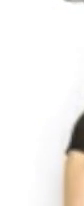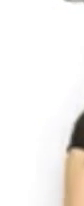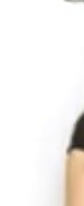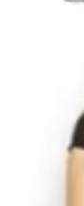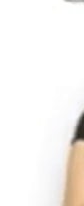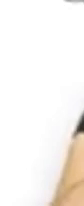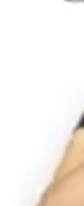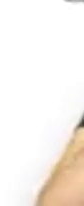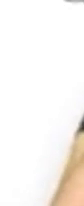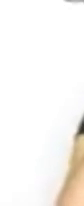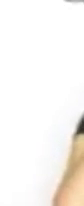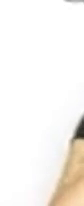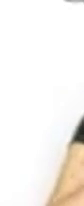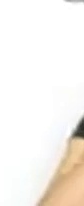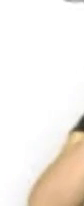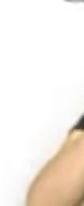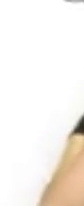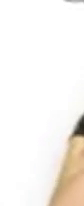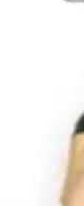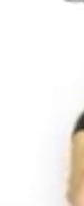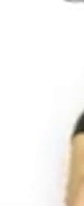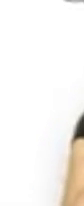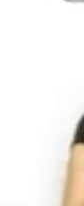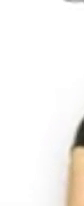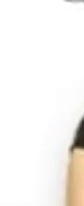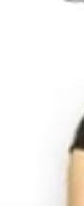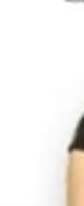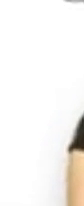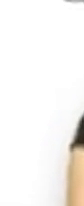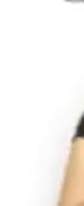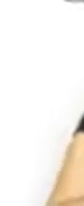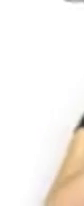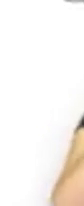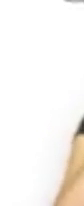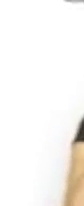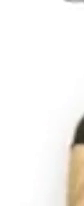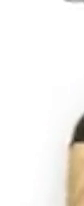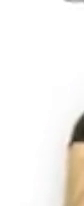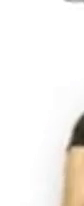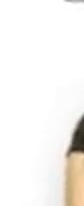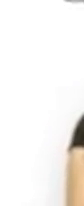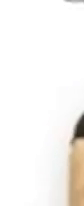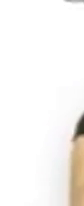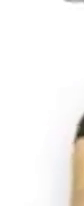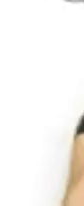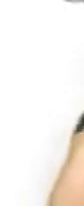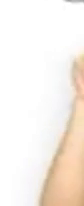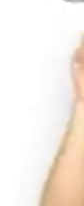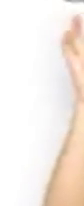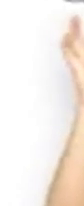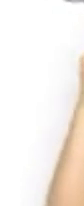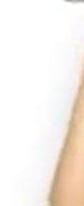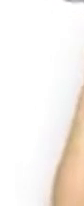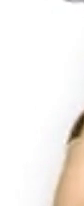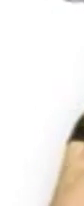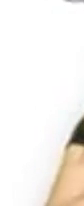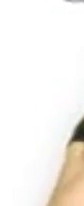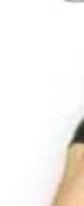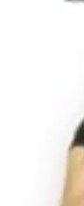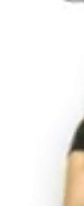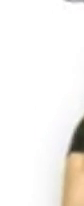personas pertenecían al grupo de 25 a 44 años 5 en el de 50 59 3 en el de 60